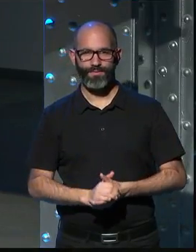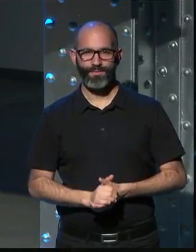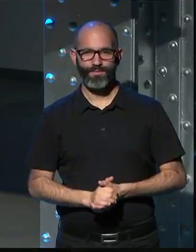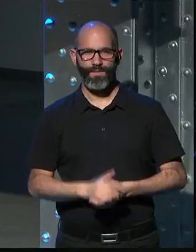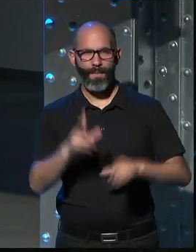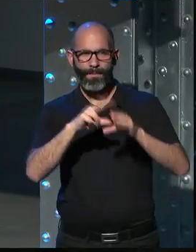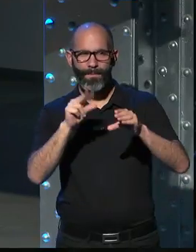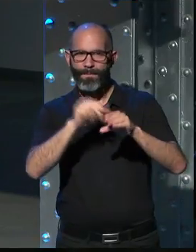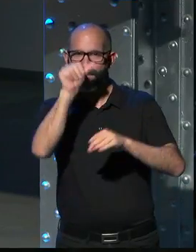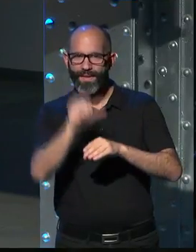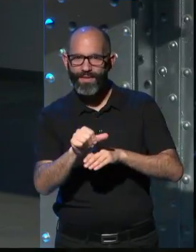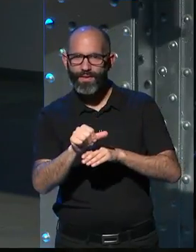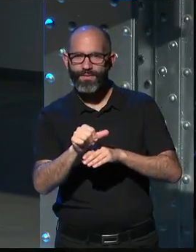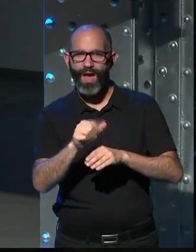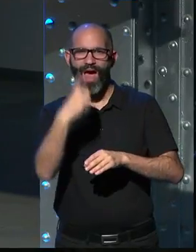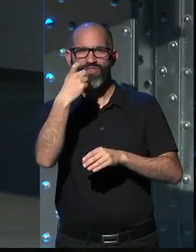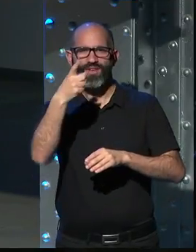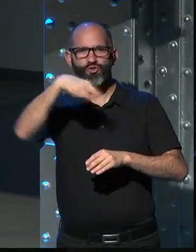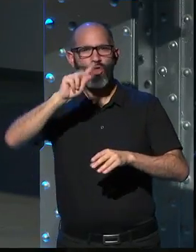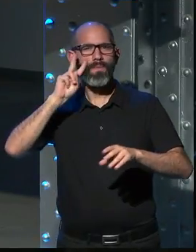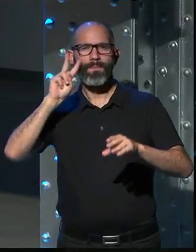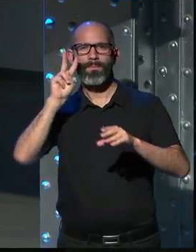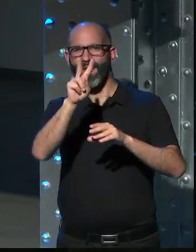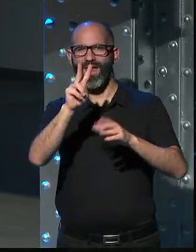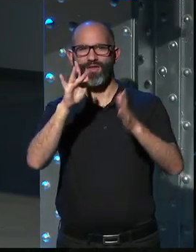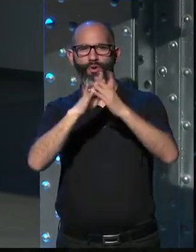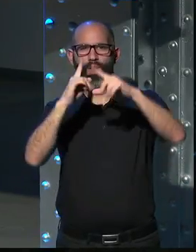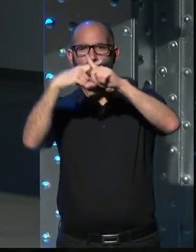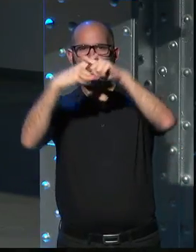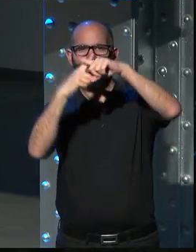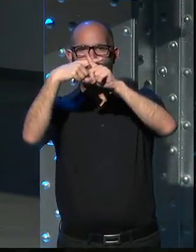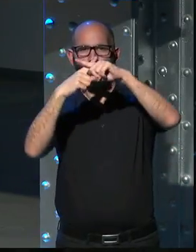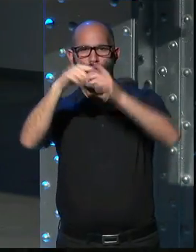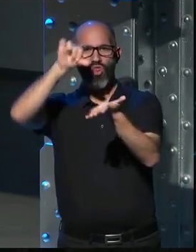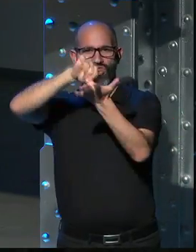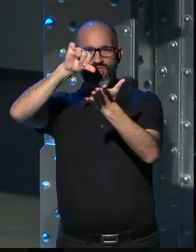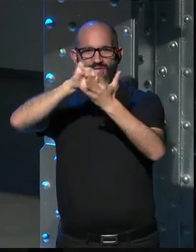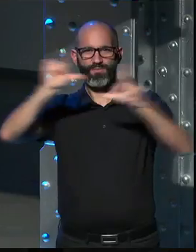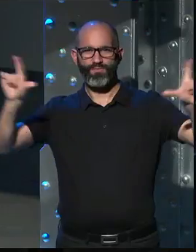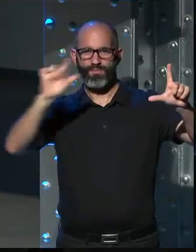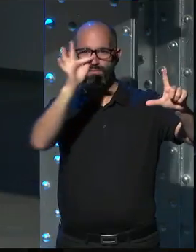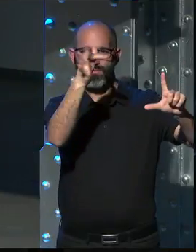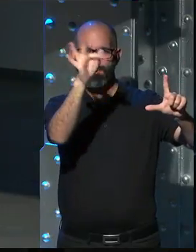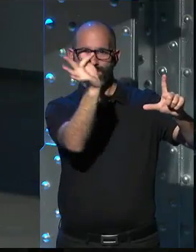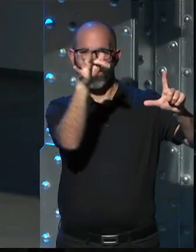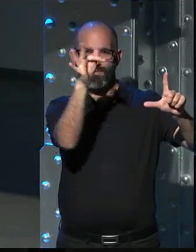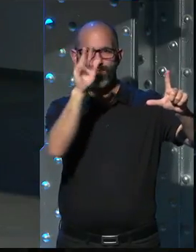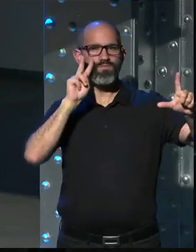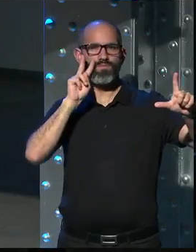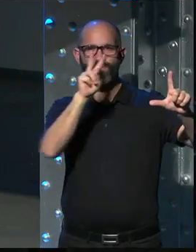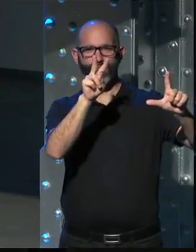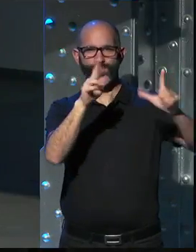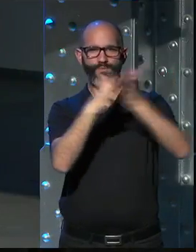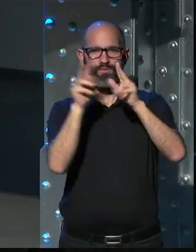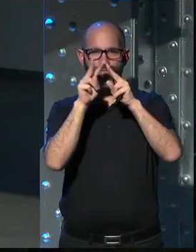un vídeo. Hay que fijar la mirada en la cruz del centro, sin apartarla del mismo centro de la pantalla,